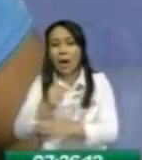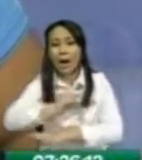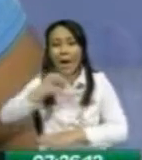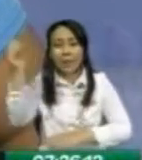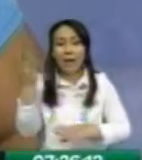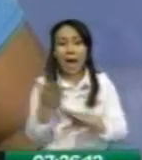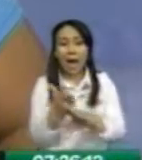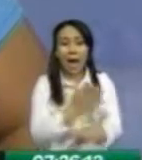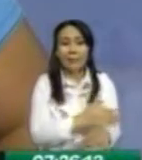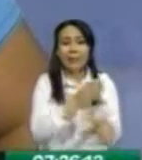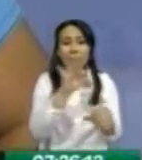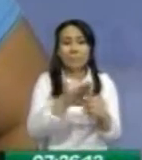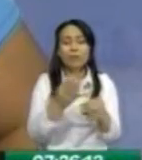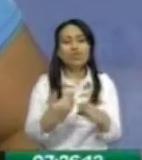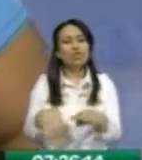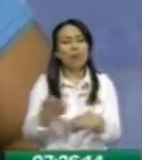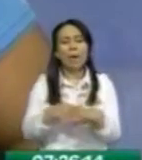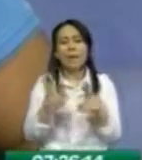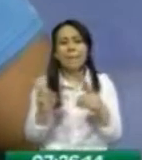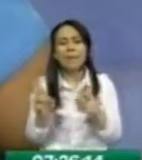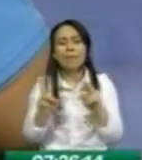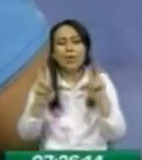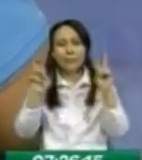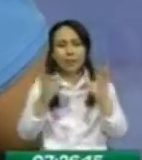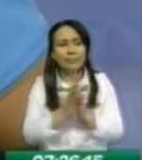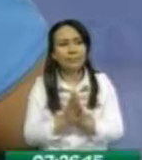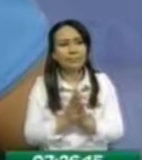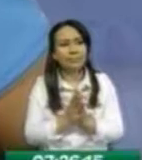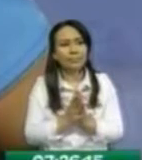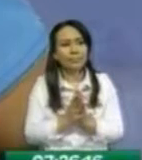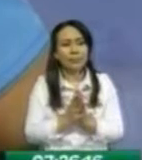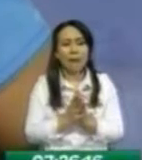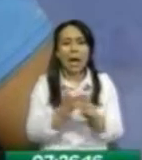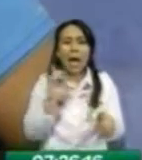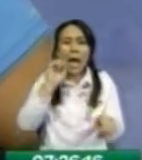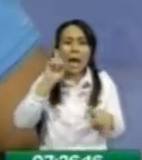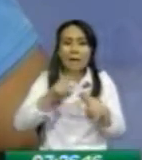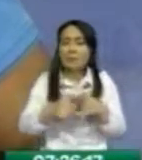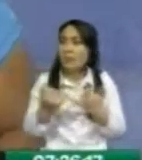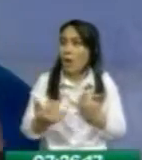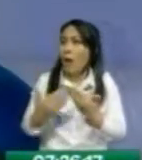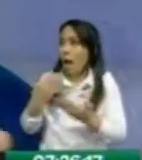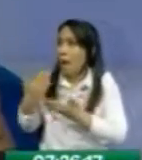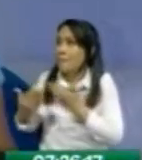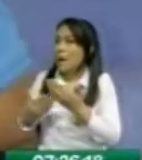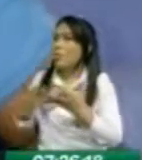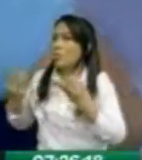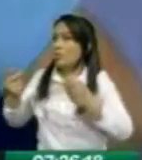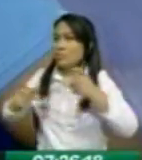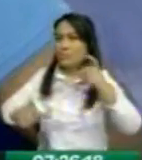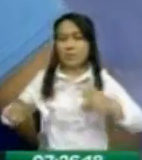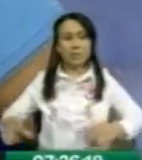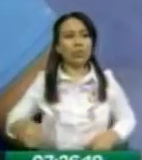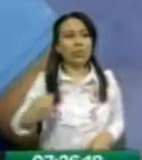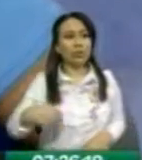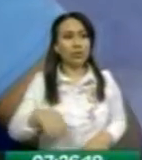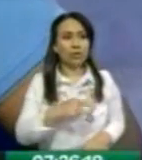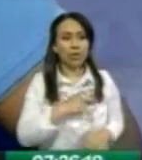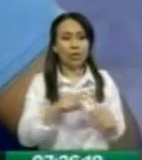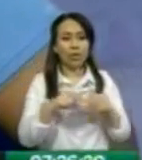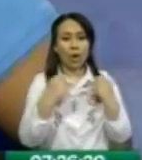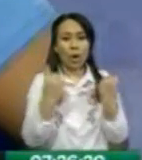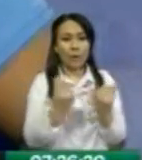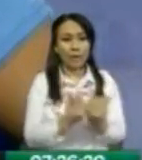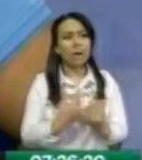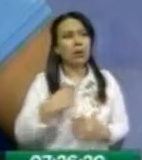las elecciones sí, sobre este mismo tema y por supuesto ha estado validando esta propuesta. Habemos muchos miembros del gabinete, creo que la gran mayoría,